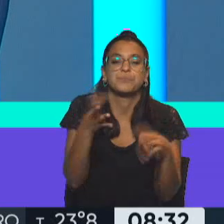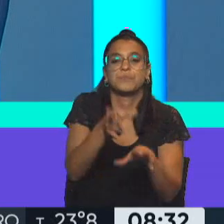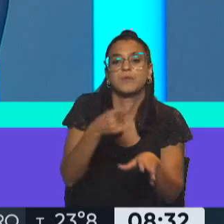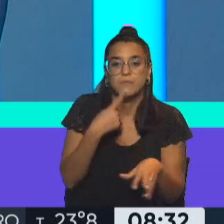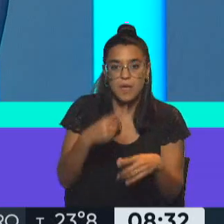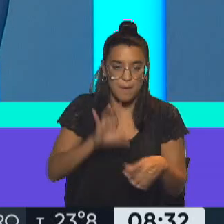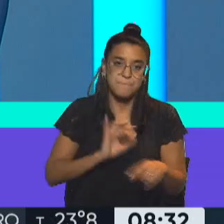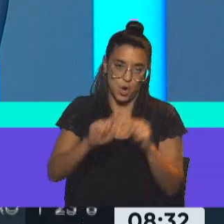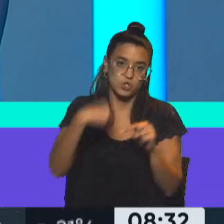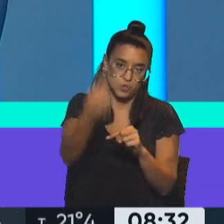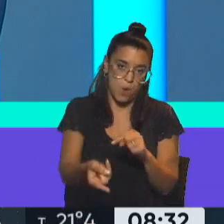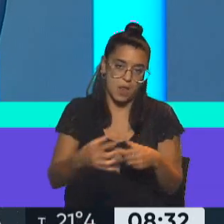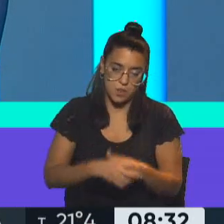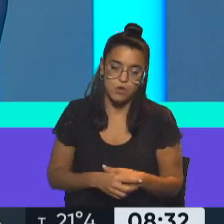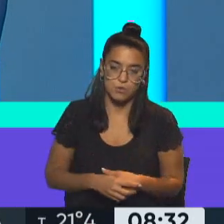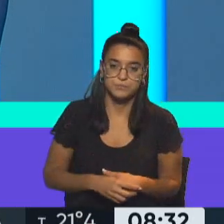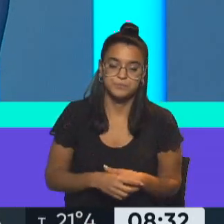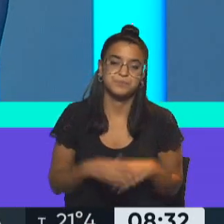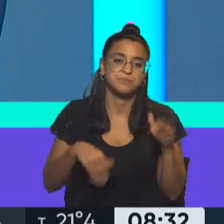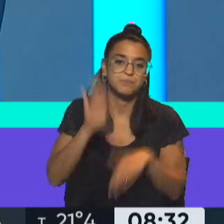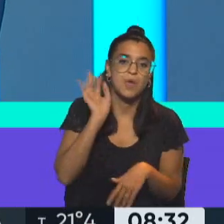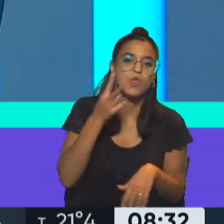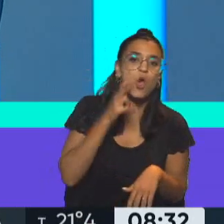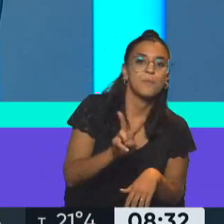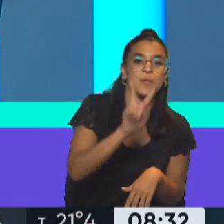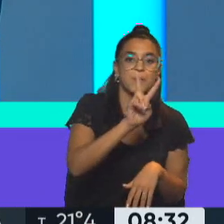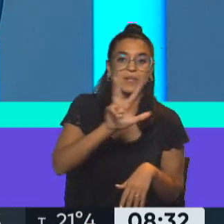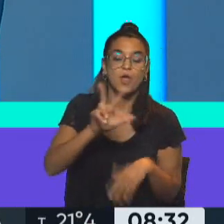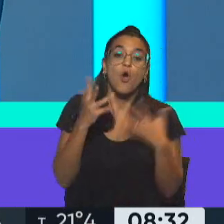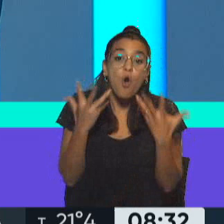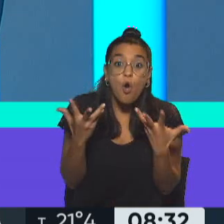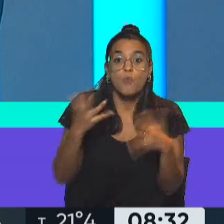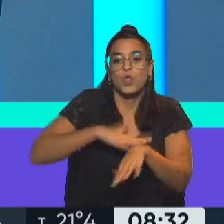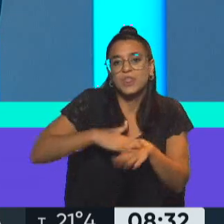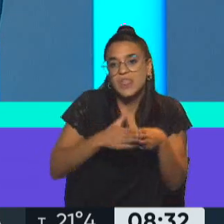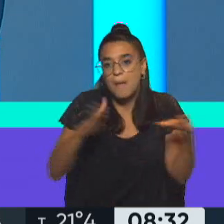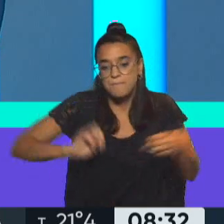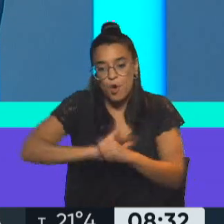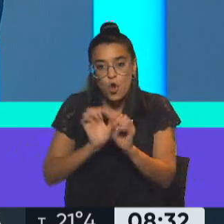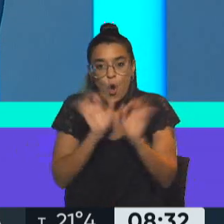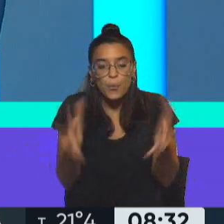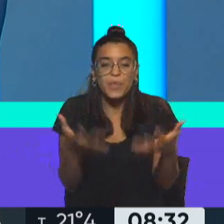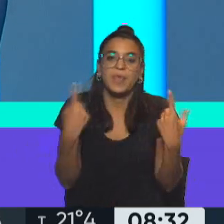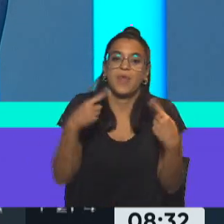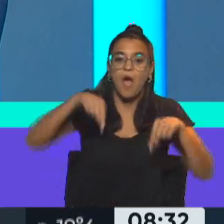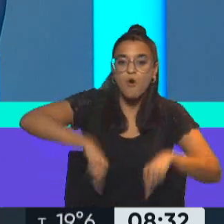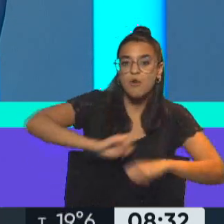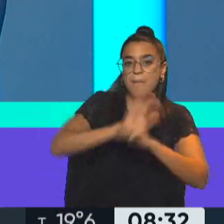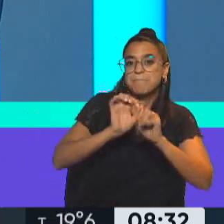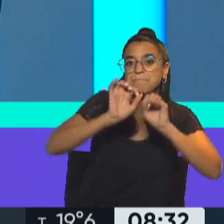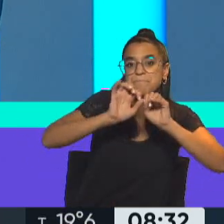entrado el año que viene y sobre todo 2023 obviamente los tiempos de comida en una pandemia que se